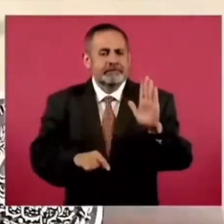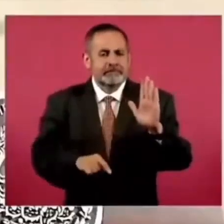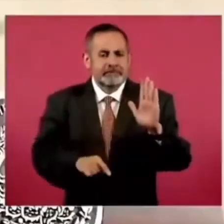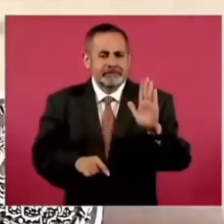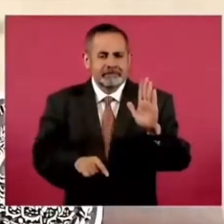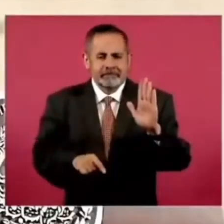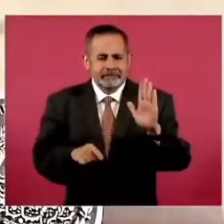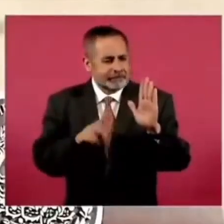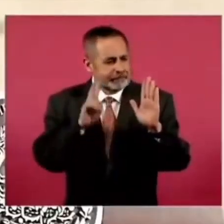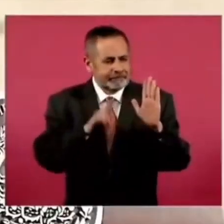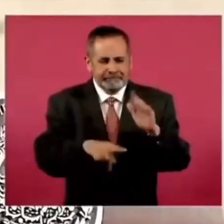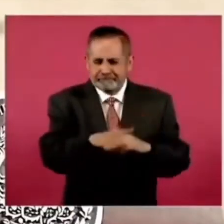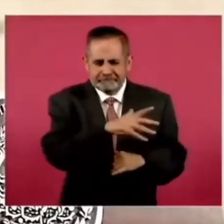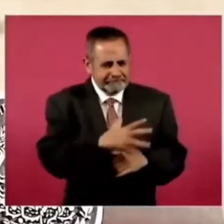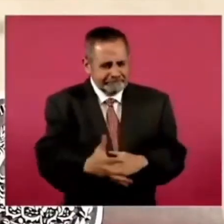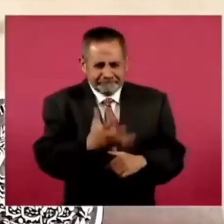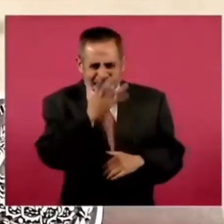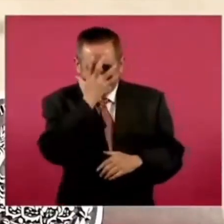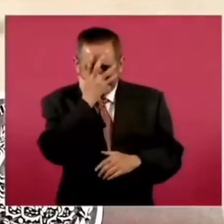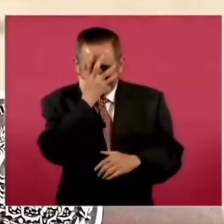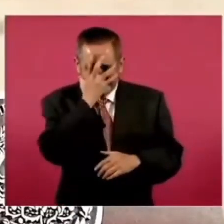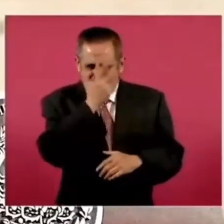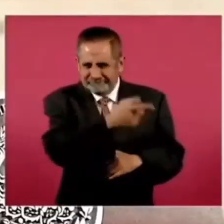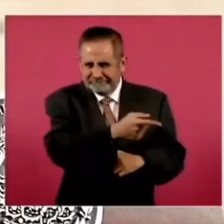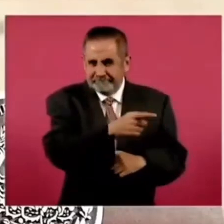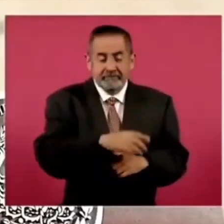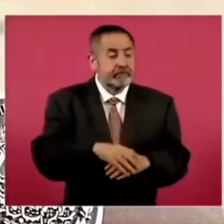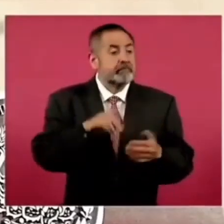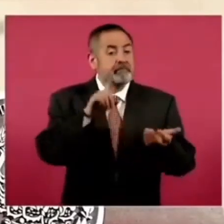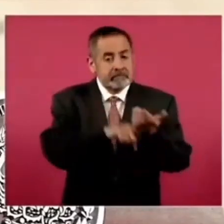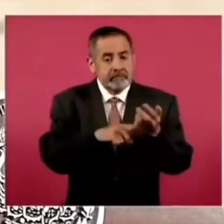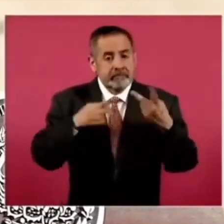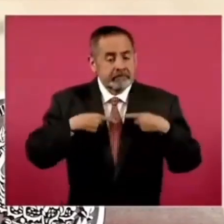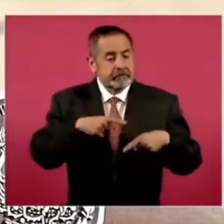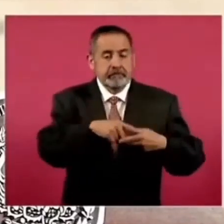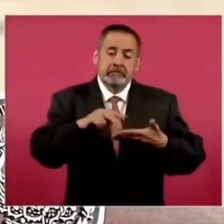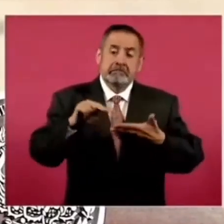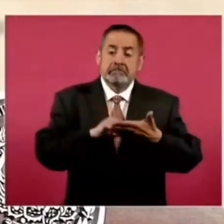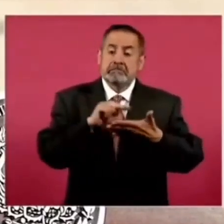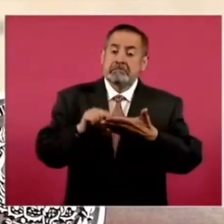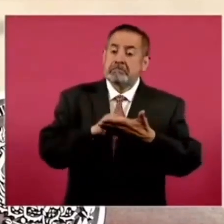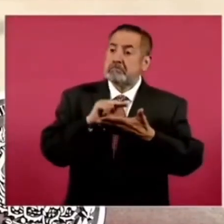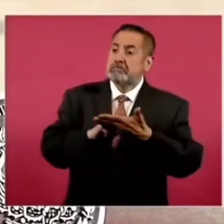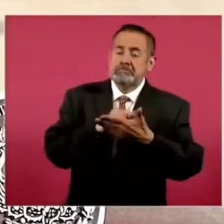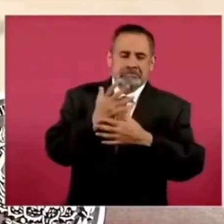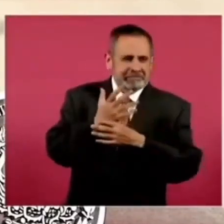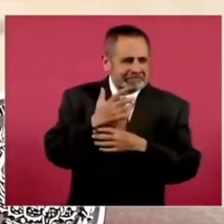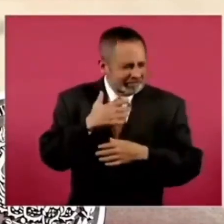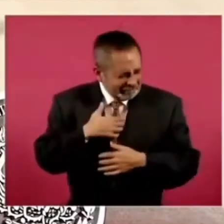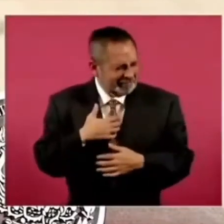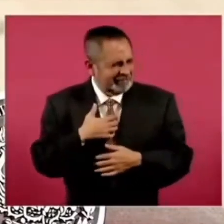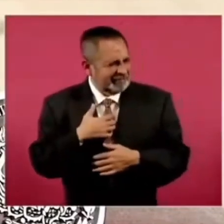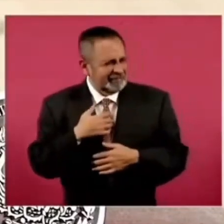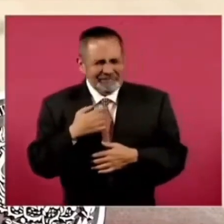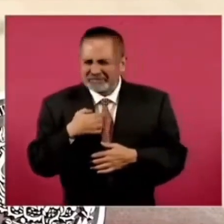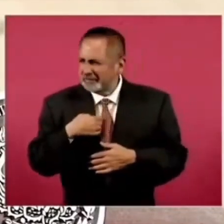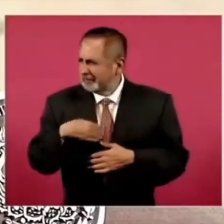porque les debería dar pena, porque hay gente ahí firmando que yo los tenía